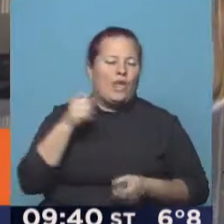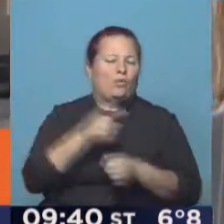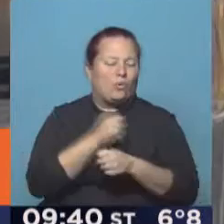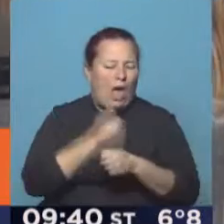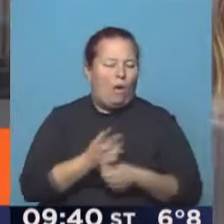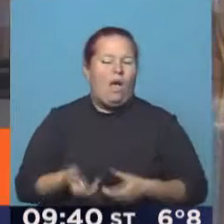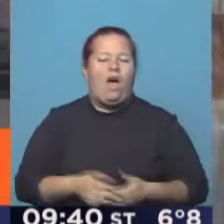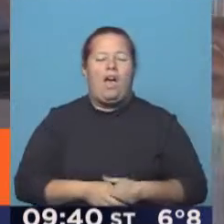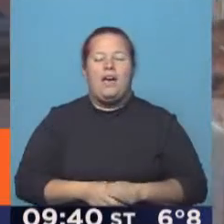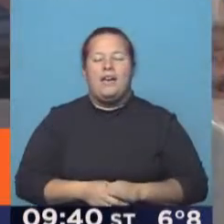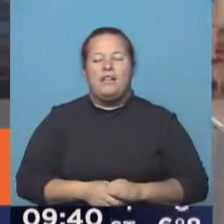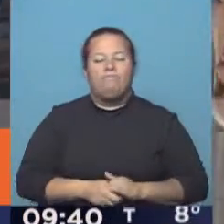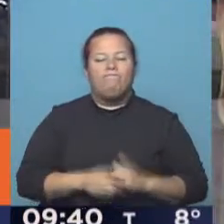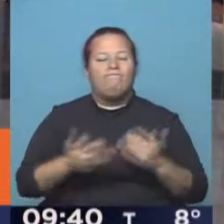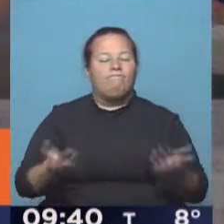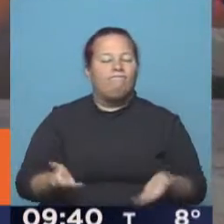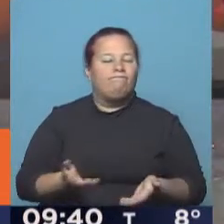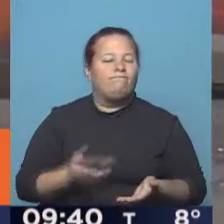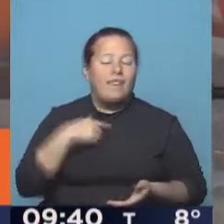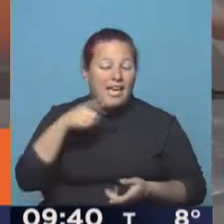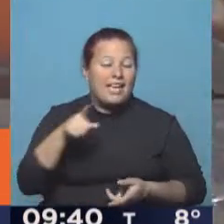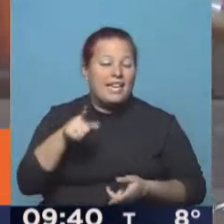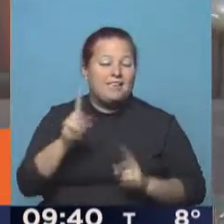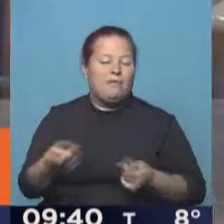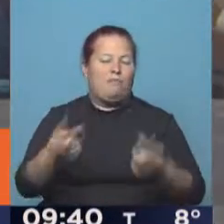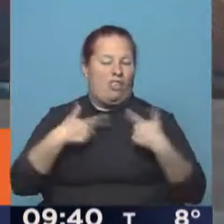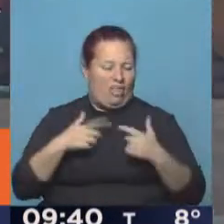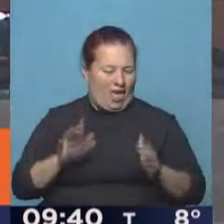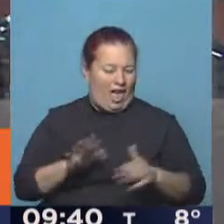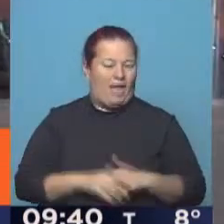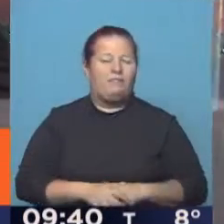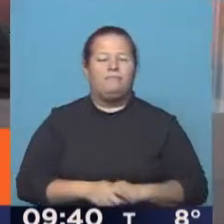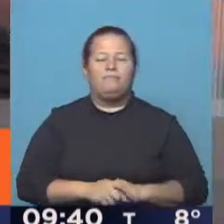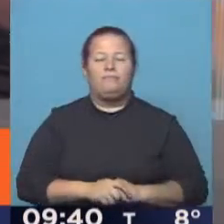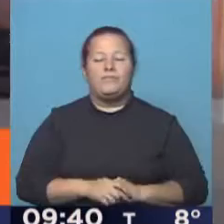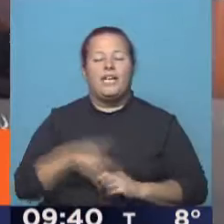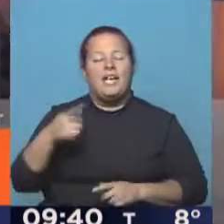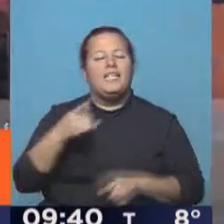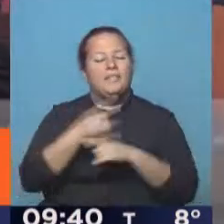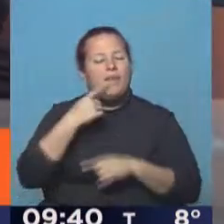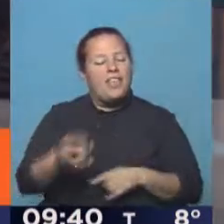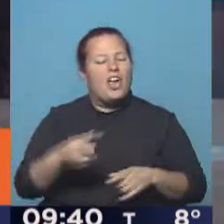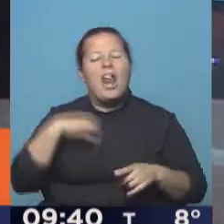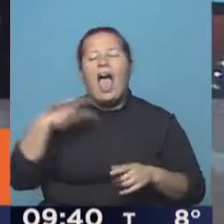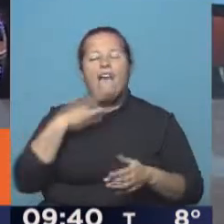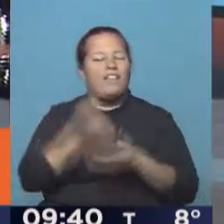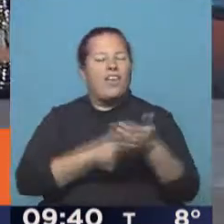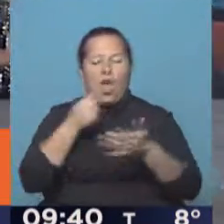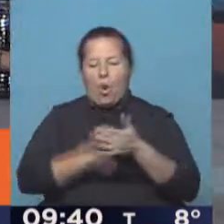obra. Eso es lo que nos transmitió, ¿no? Él siempre me decía, la vida es la